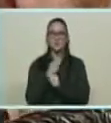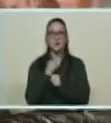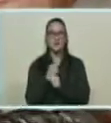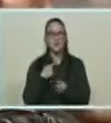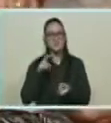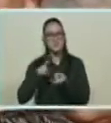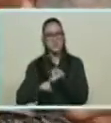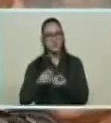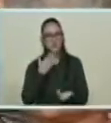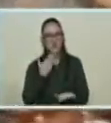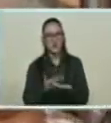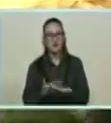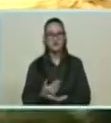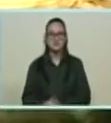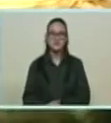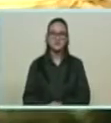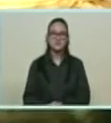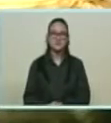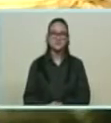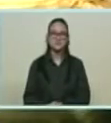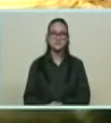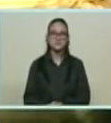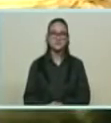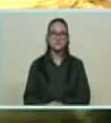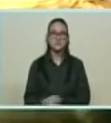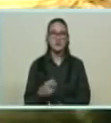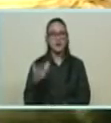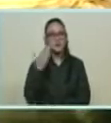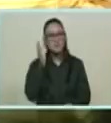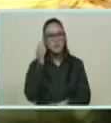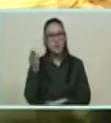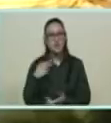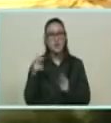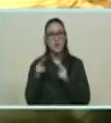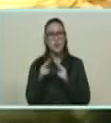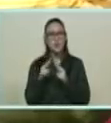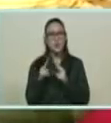Felipe. Gracias, Estrella. Estrella, yo la conocí.